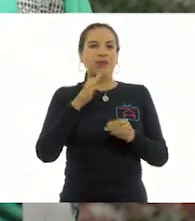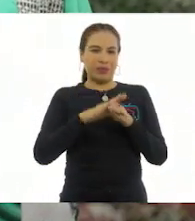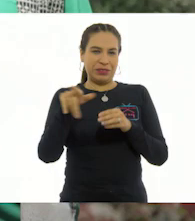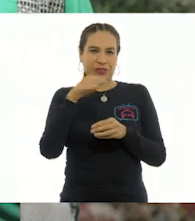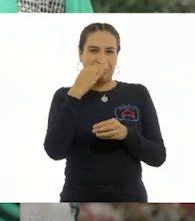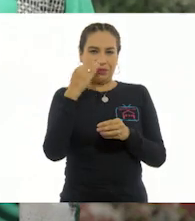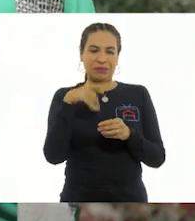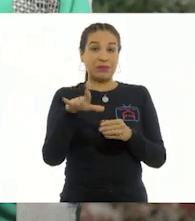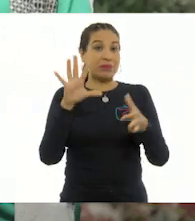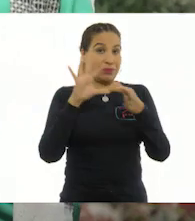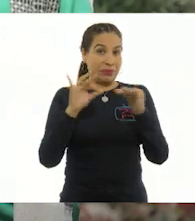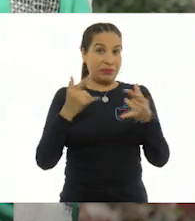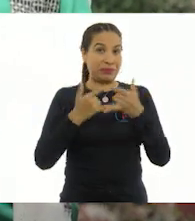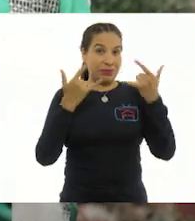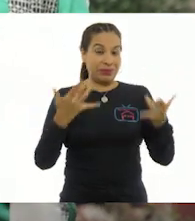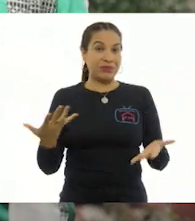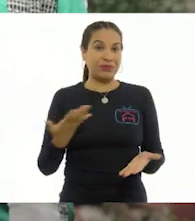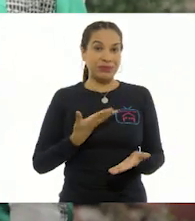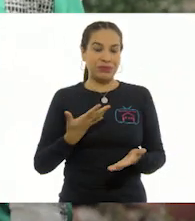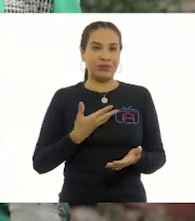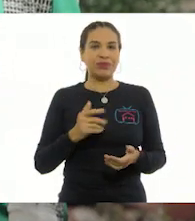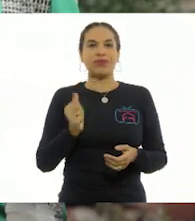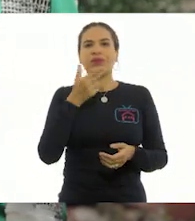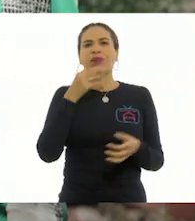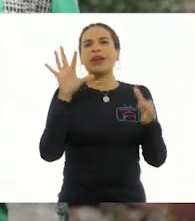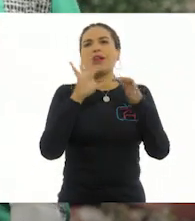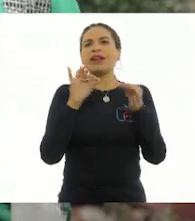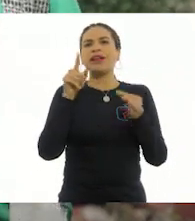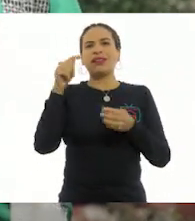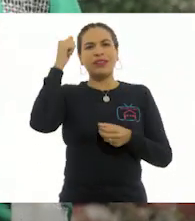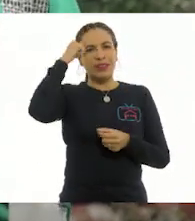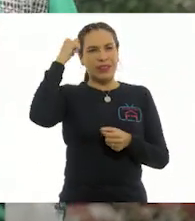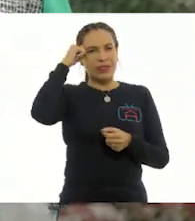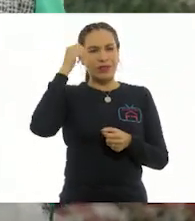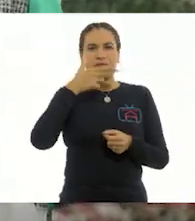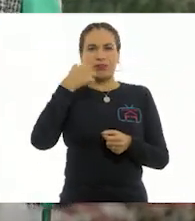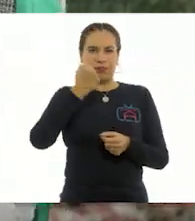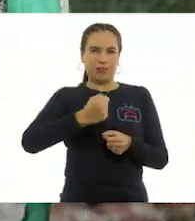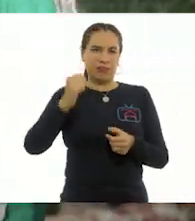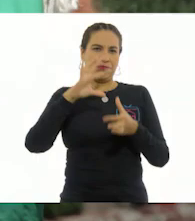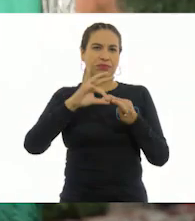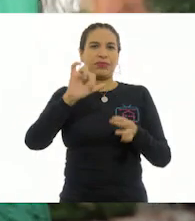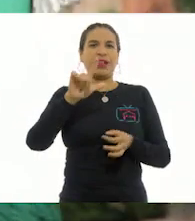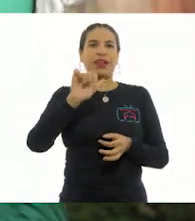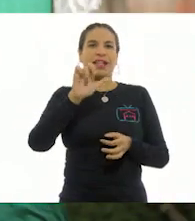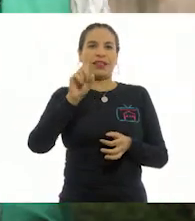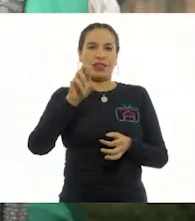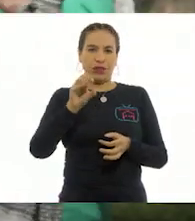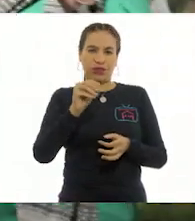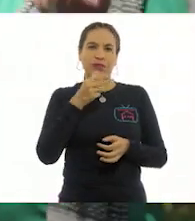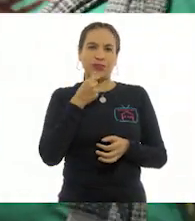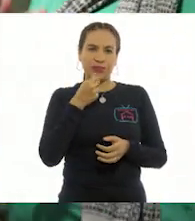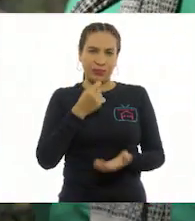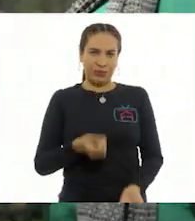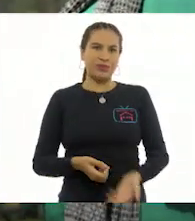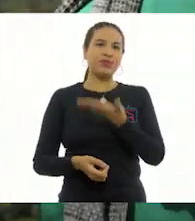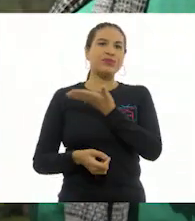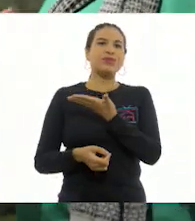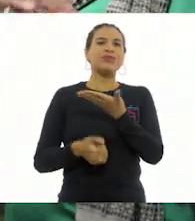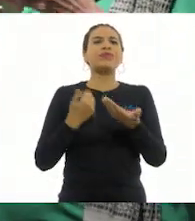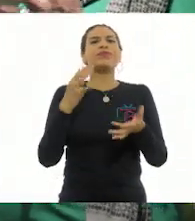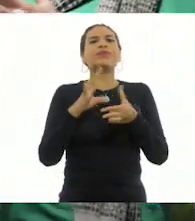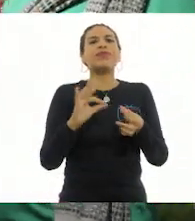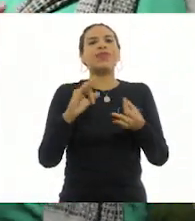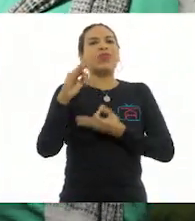interesante historia, estamos con el cronista de Texcoco, Alejandro Contla. Alejandro, quiero que me compartas